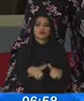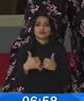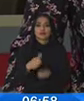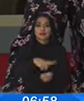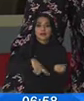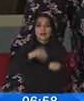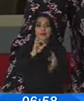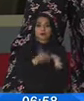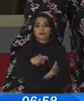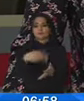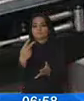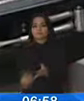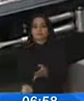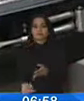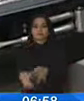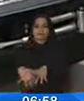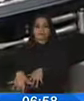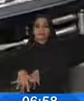cuando ocurrió el fatal hecho.